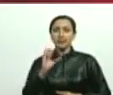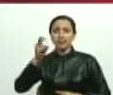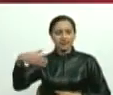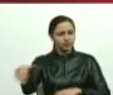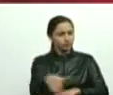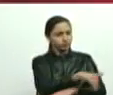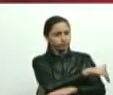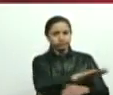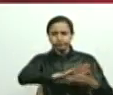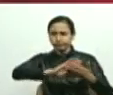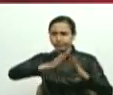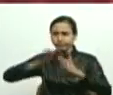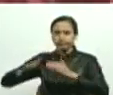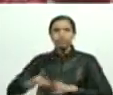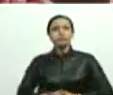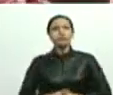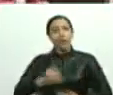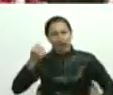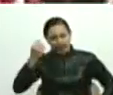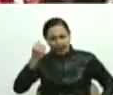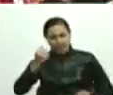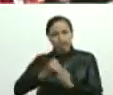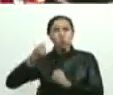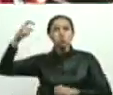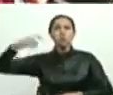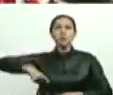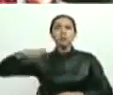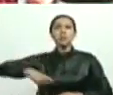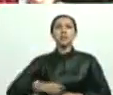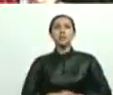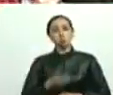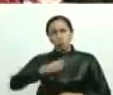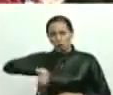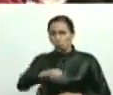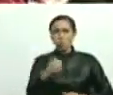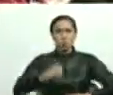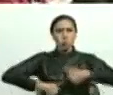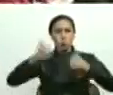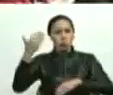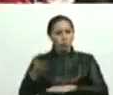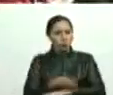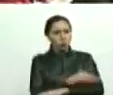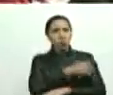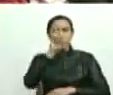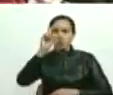las comunidades. Necesito el apoyo de ustedes como precandidatos y precandidatos.